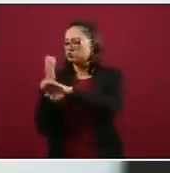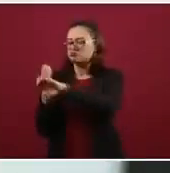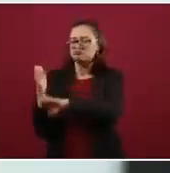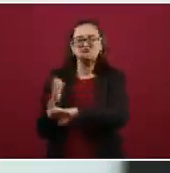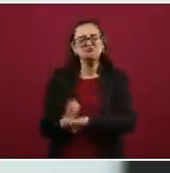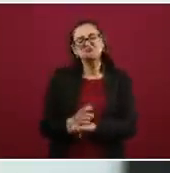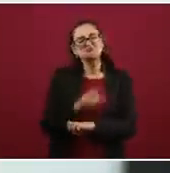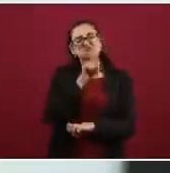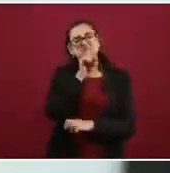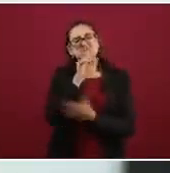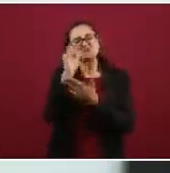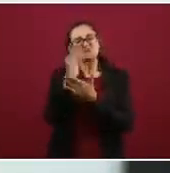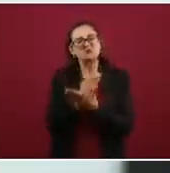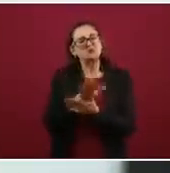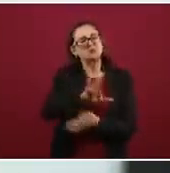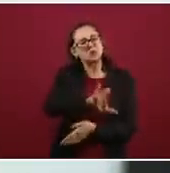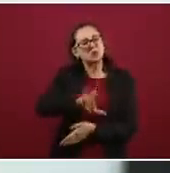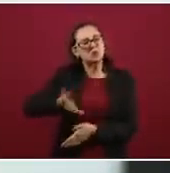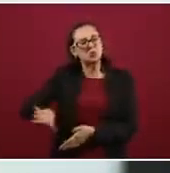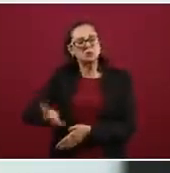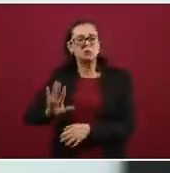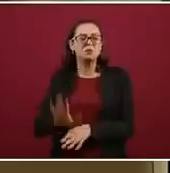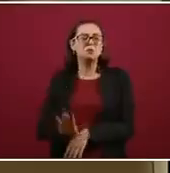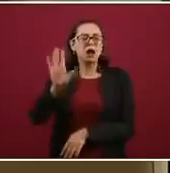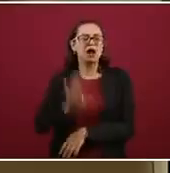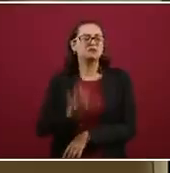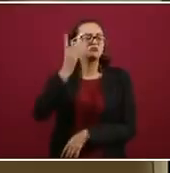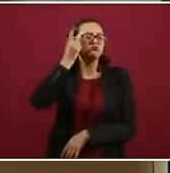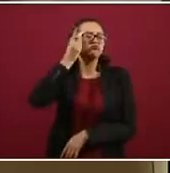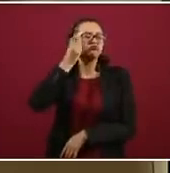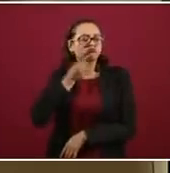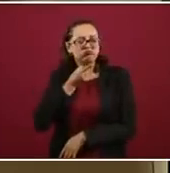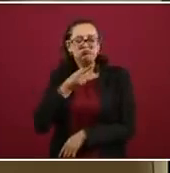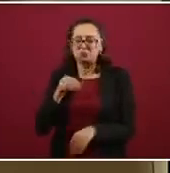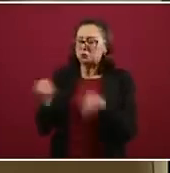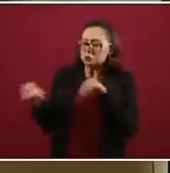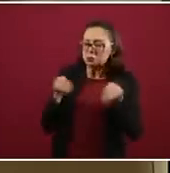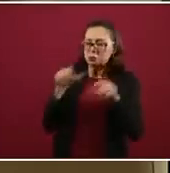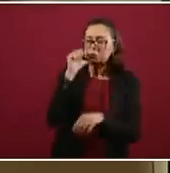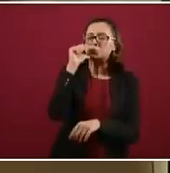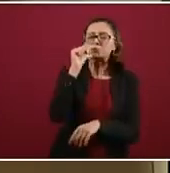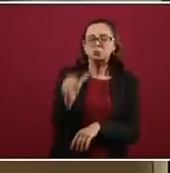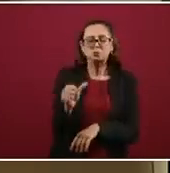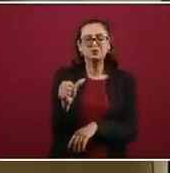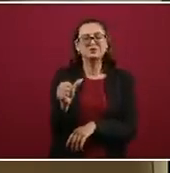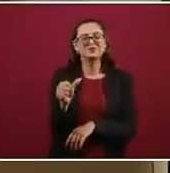estaban más adormecidas, llamémosle así. Entonces, antiguas formas